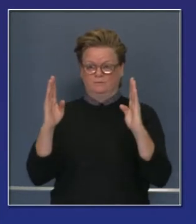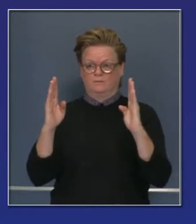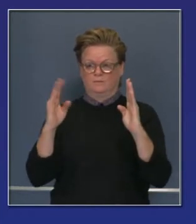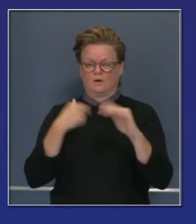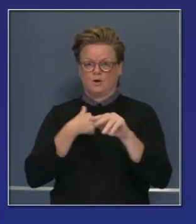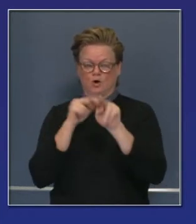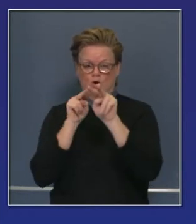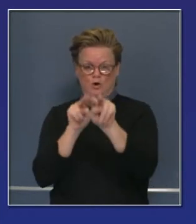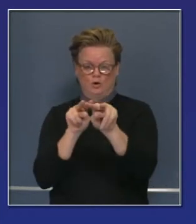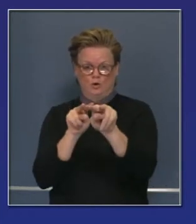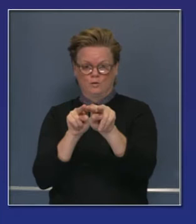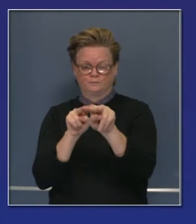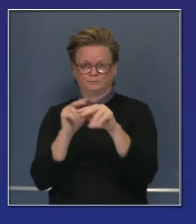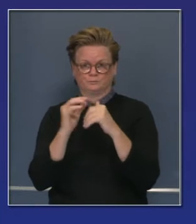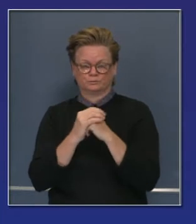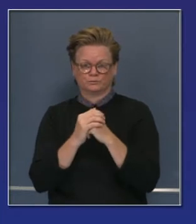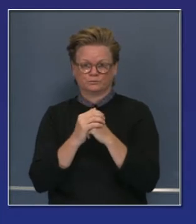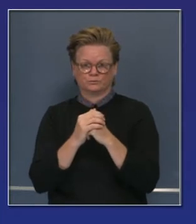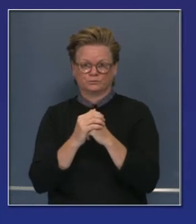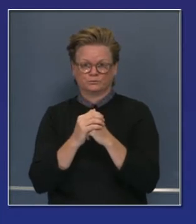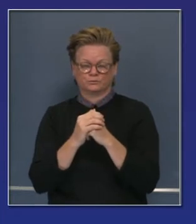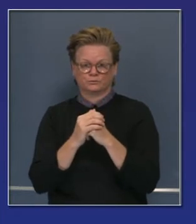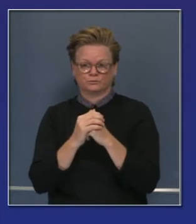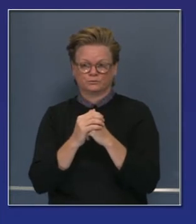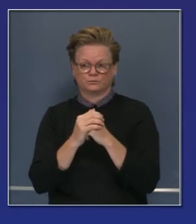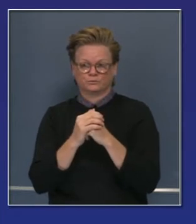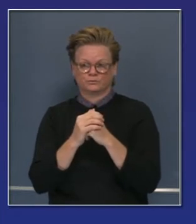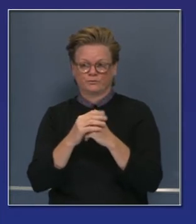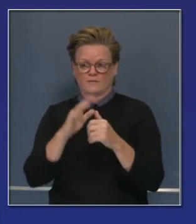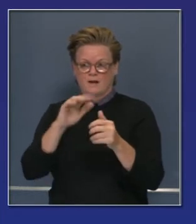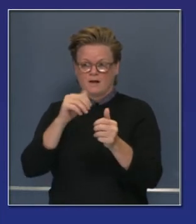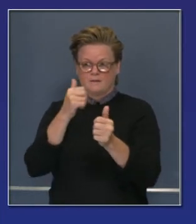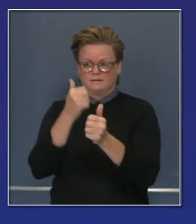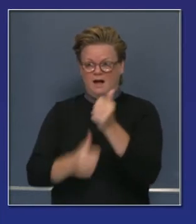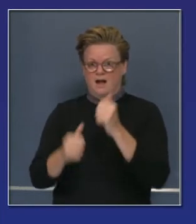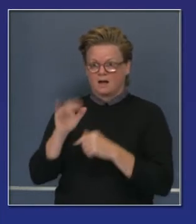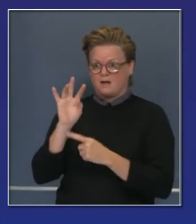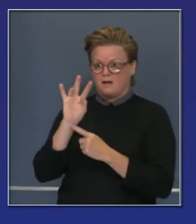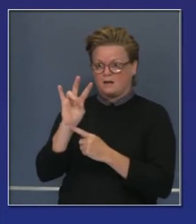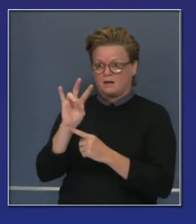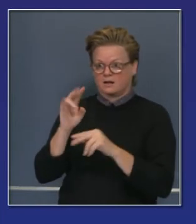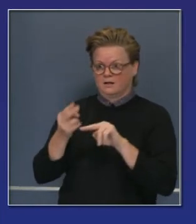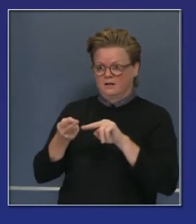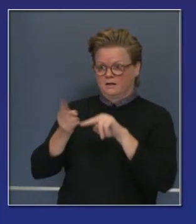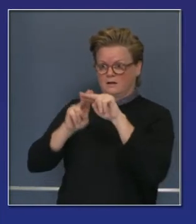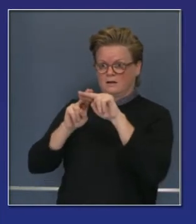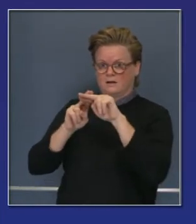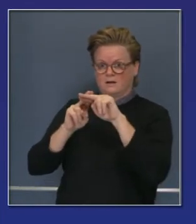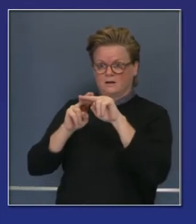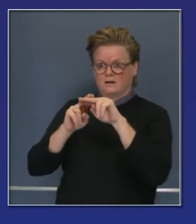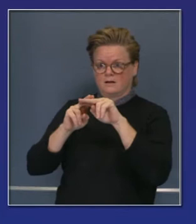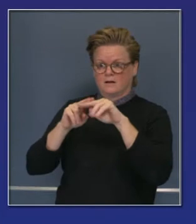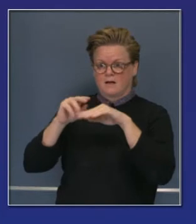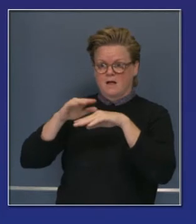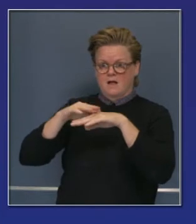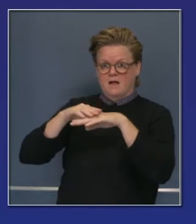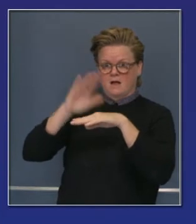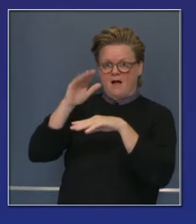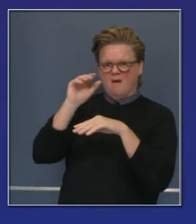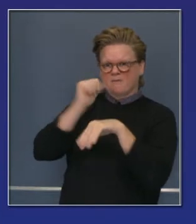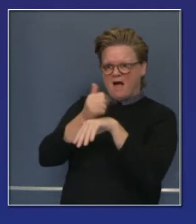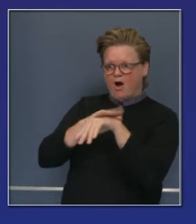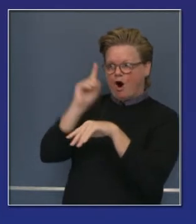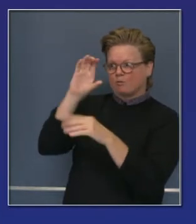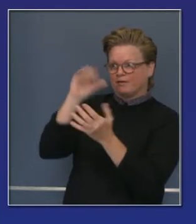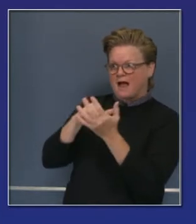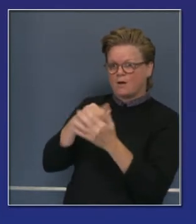días o los últimos 14 días. Así que 7 por cada 100,000 de la población son índices de positividad